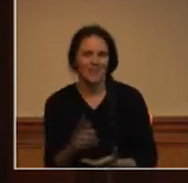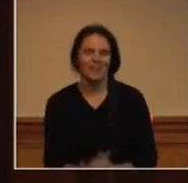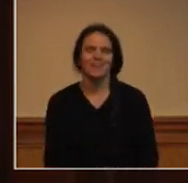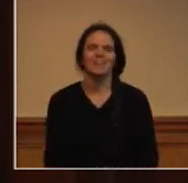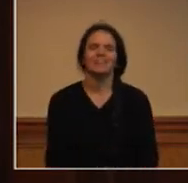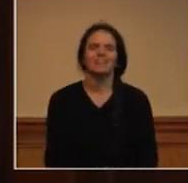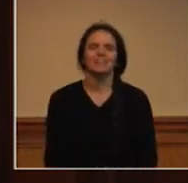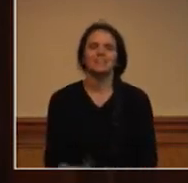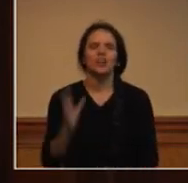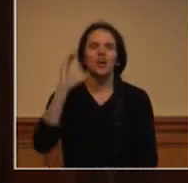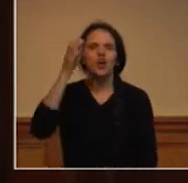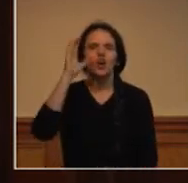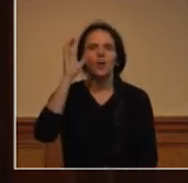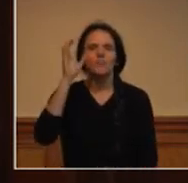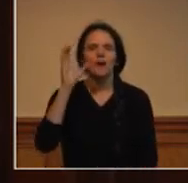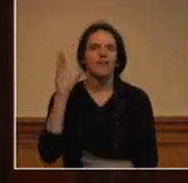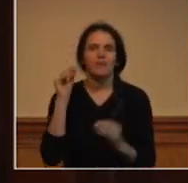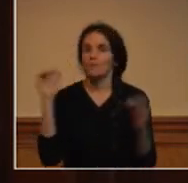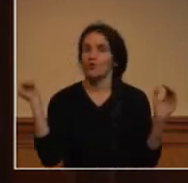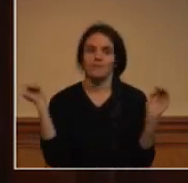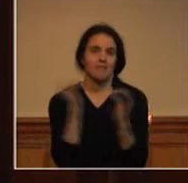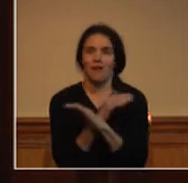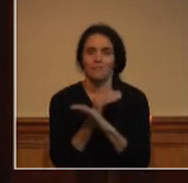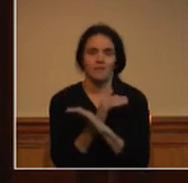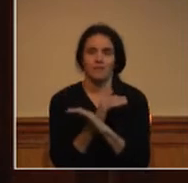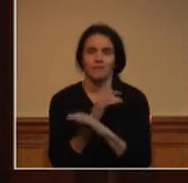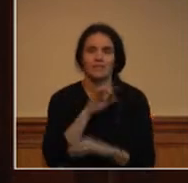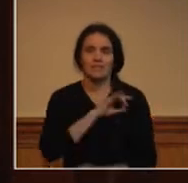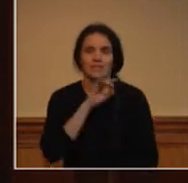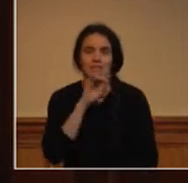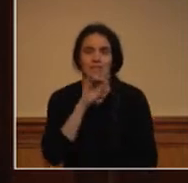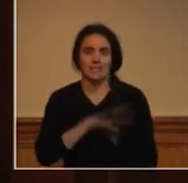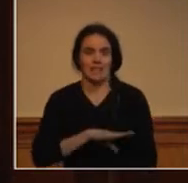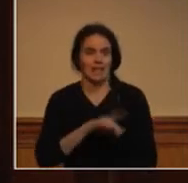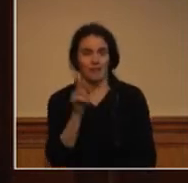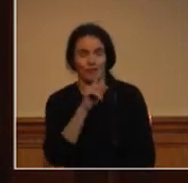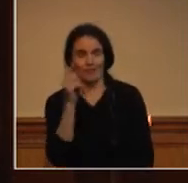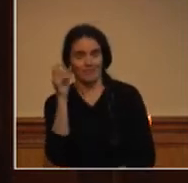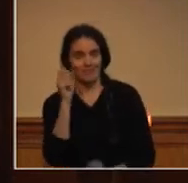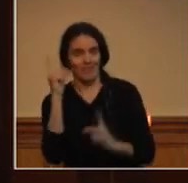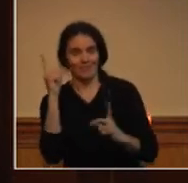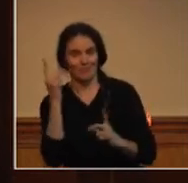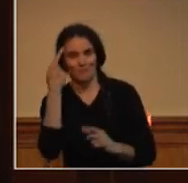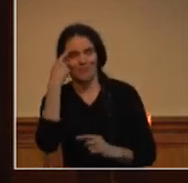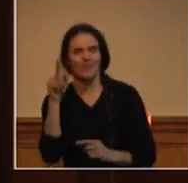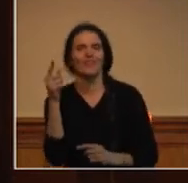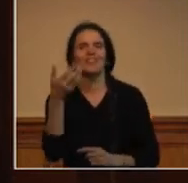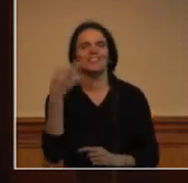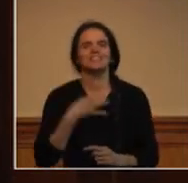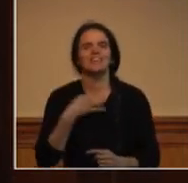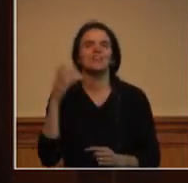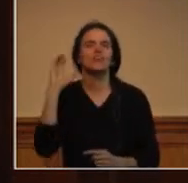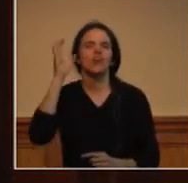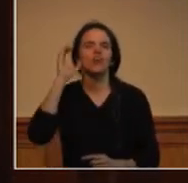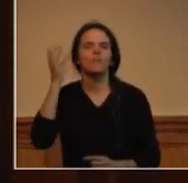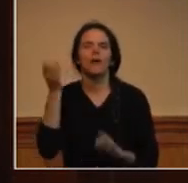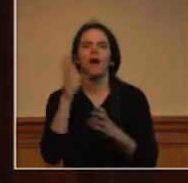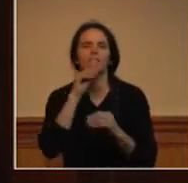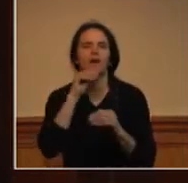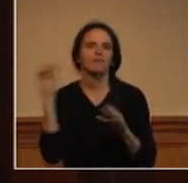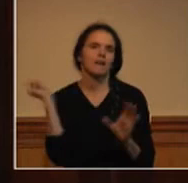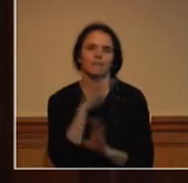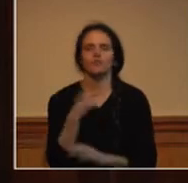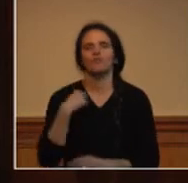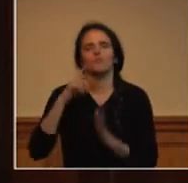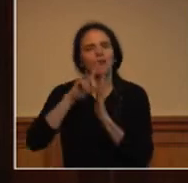Y los colombianos hablamos súper rápido, parece. Los chilenos no se les entiende nada, pero los colombianos hablamos rápido. Entonces voy a hablar